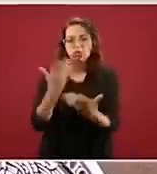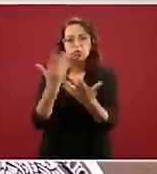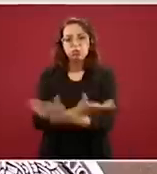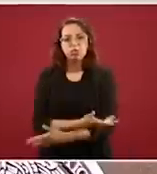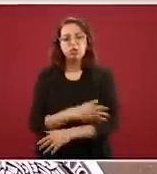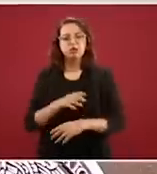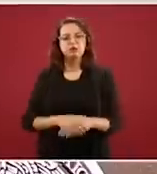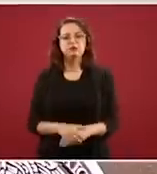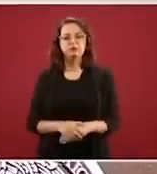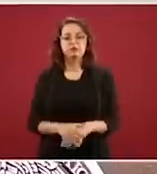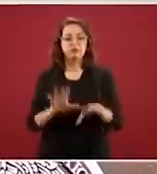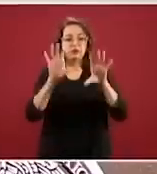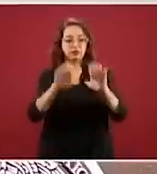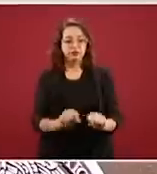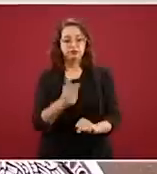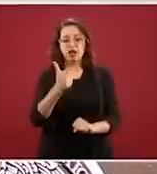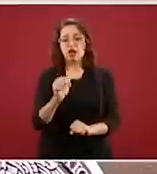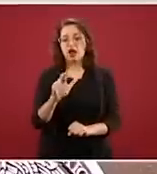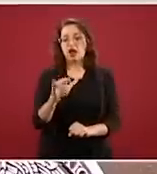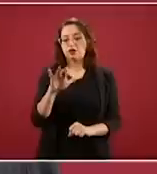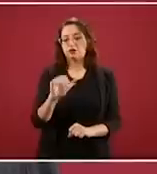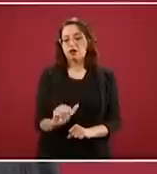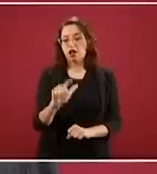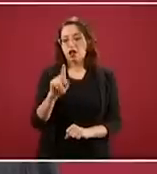con la detención de García Luna,